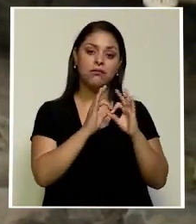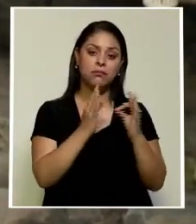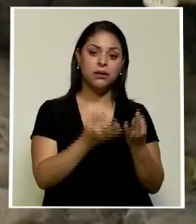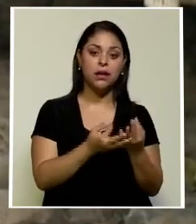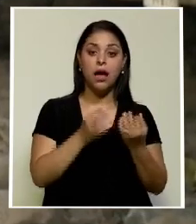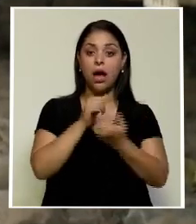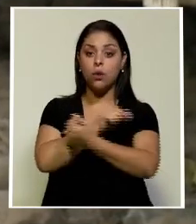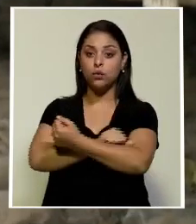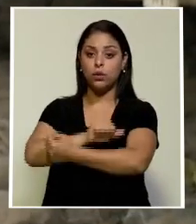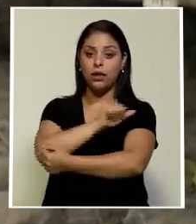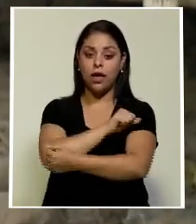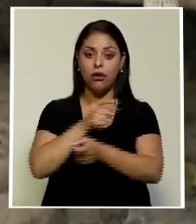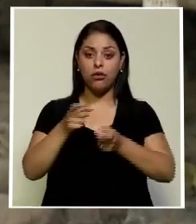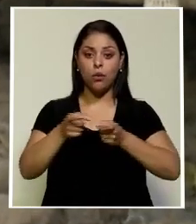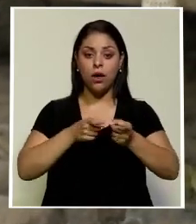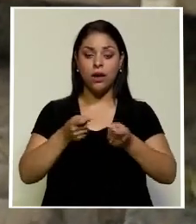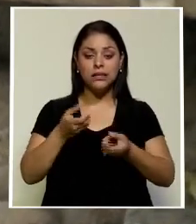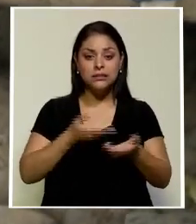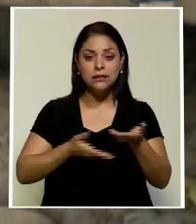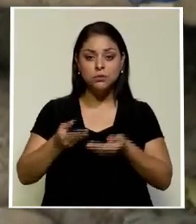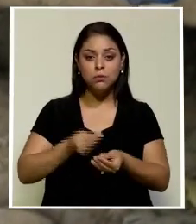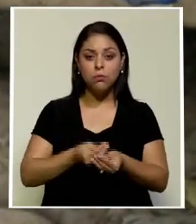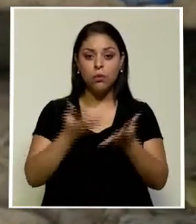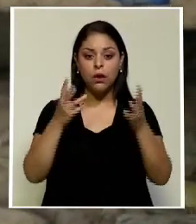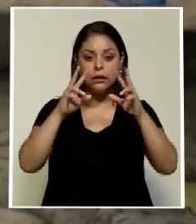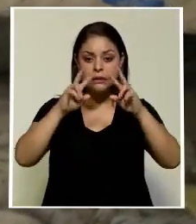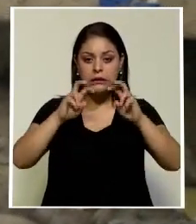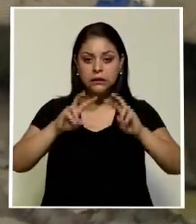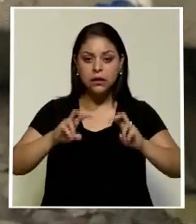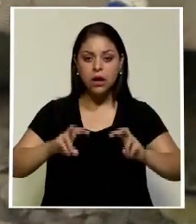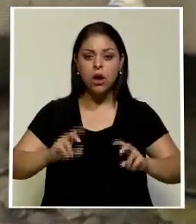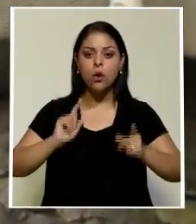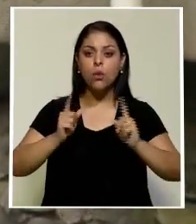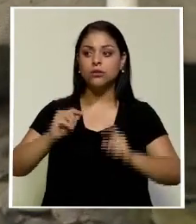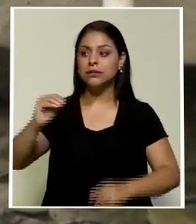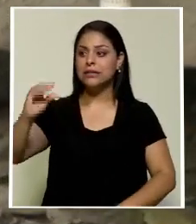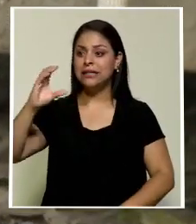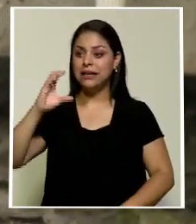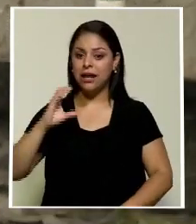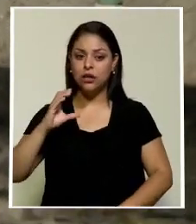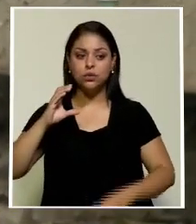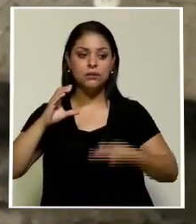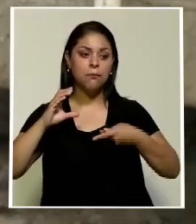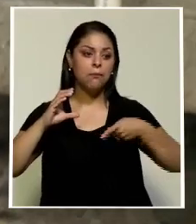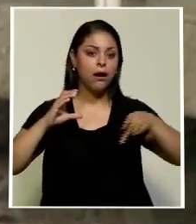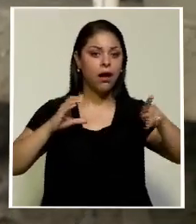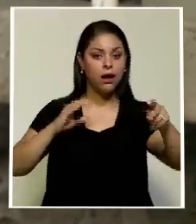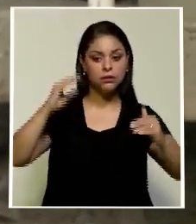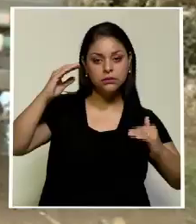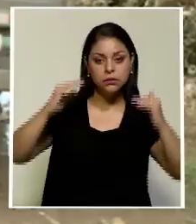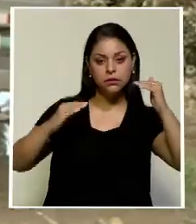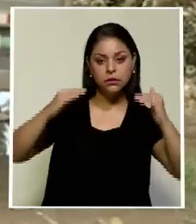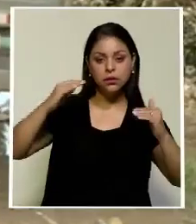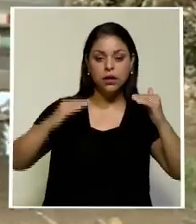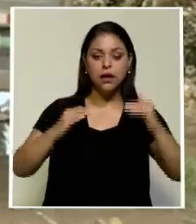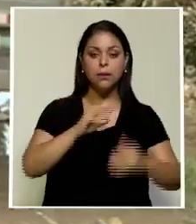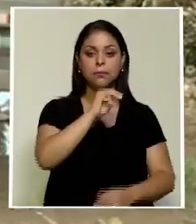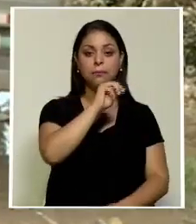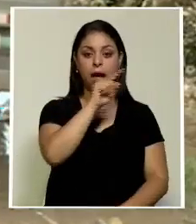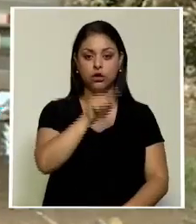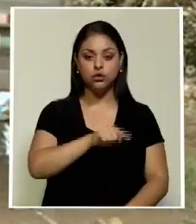los Servicios Públicos realizó un análisis del comportamiento de los ingresos y cuentas por cobrar entre marzo del 2020 y marzo